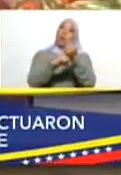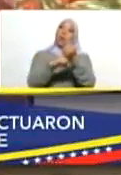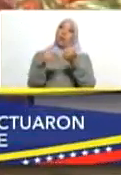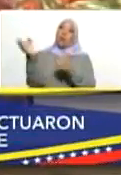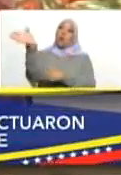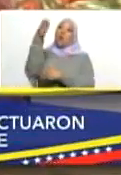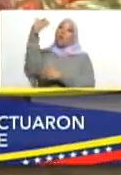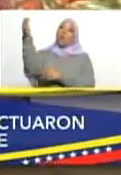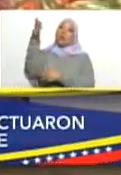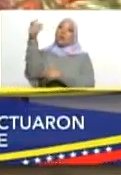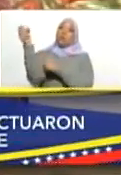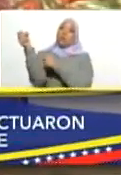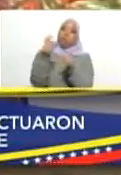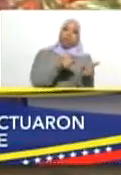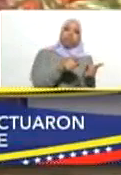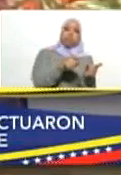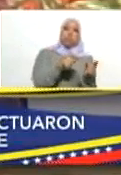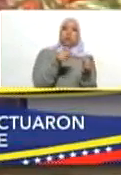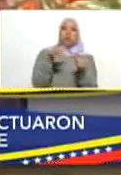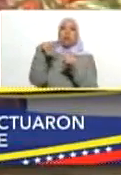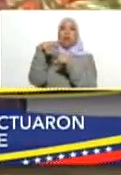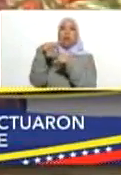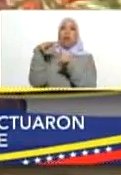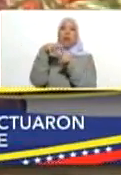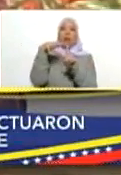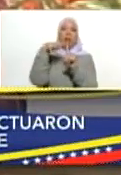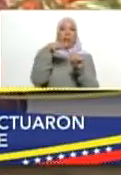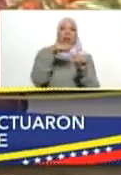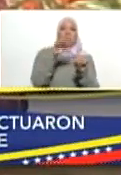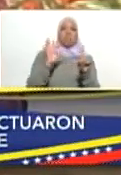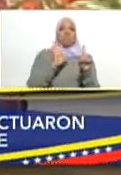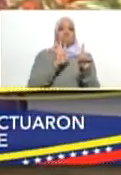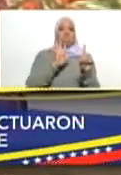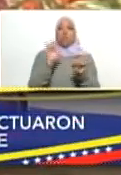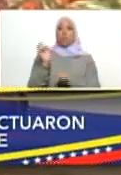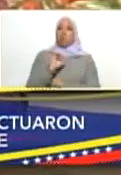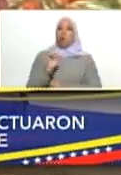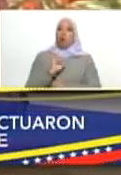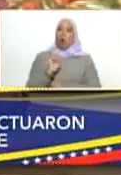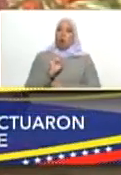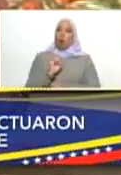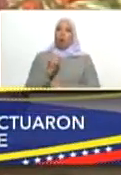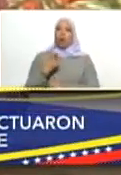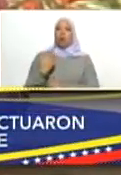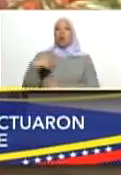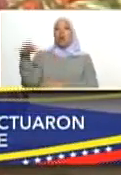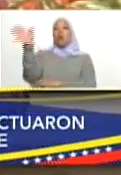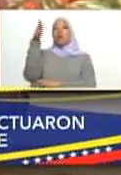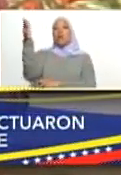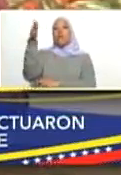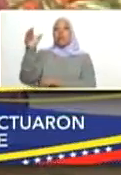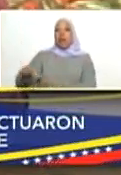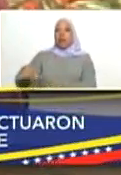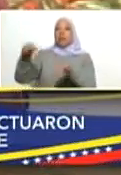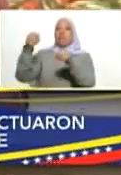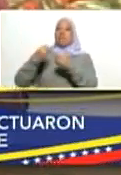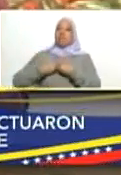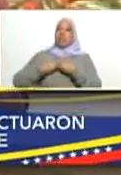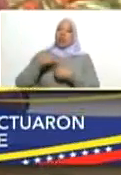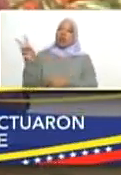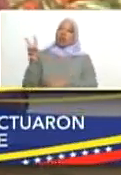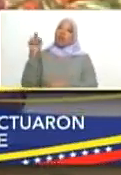bandera que va a invadir pueblos, a bombardear o a matar. Es una bandera que va a salvar vidas, que va a